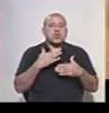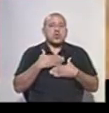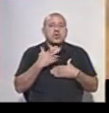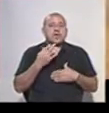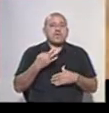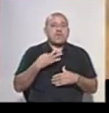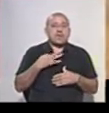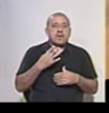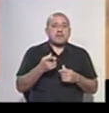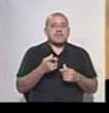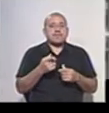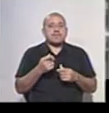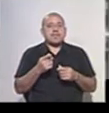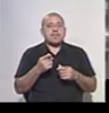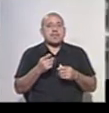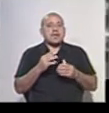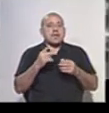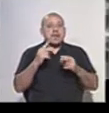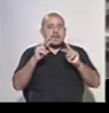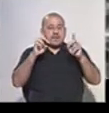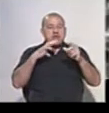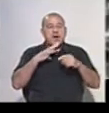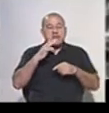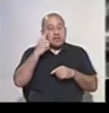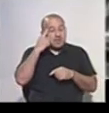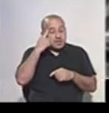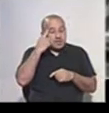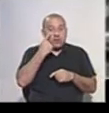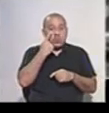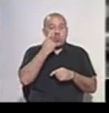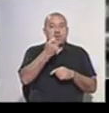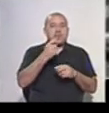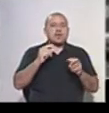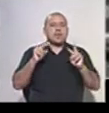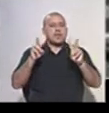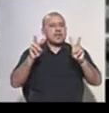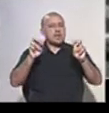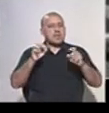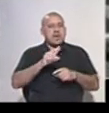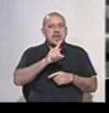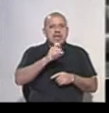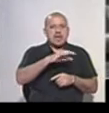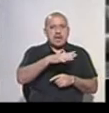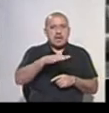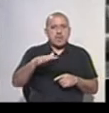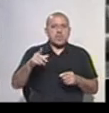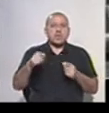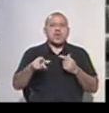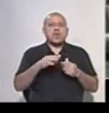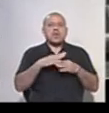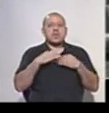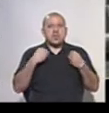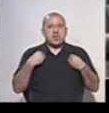al mar, y creo que crear conciencia a través de las escuelas de Optimis, de